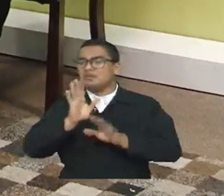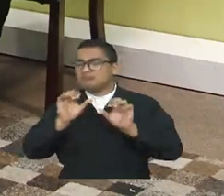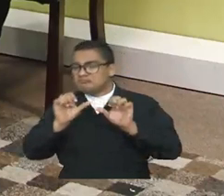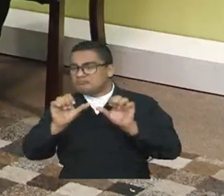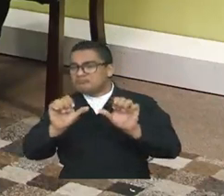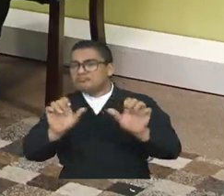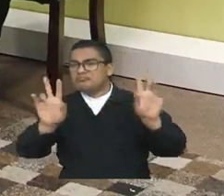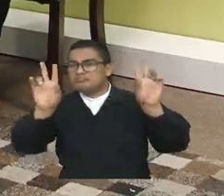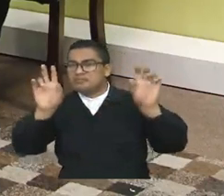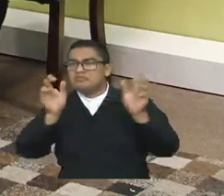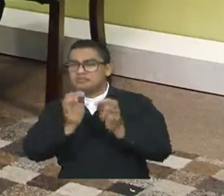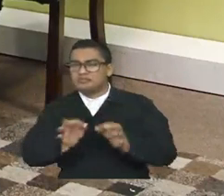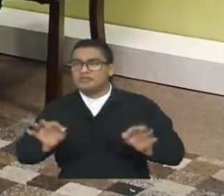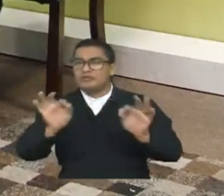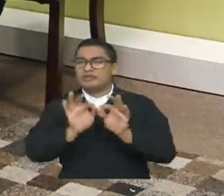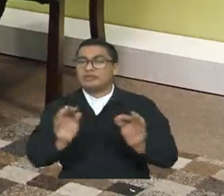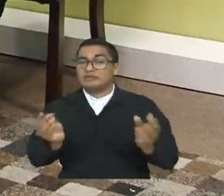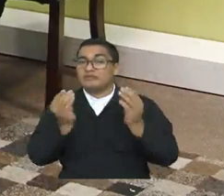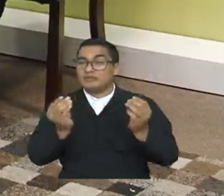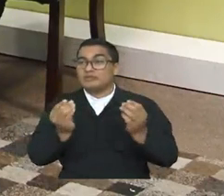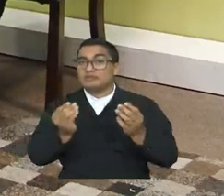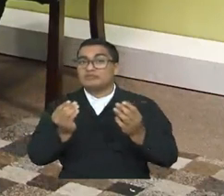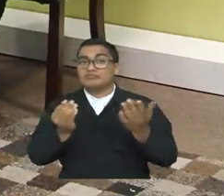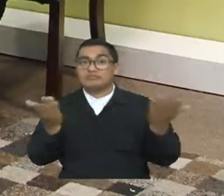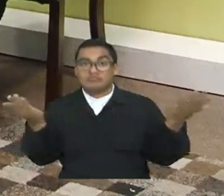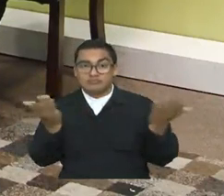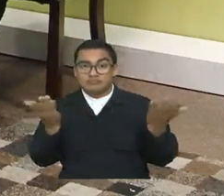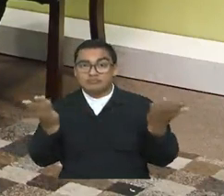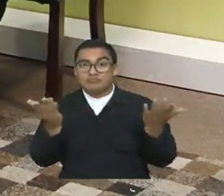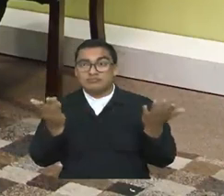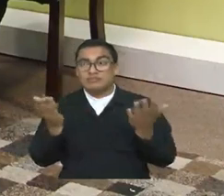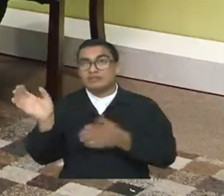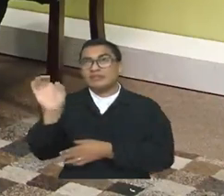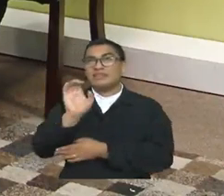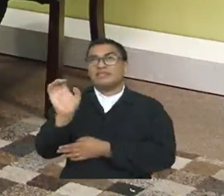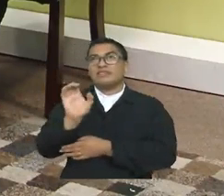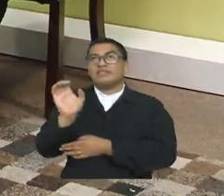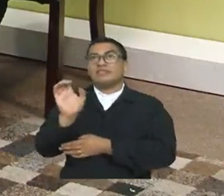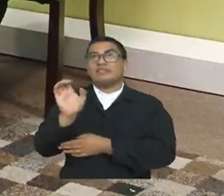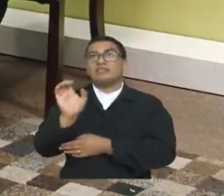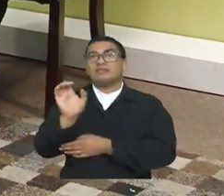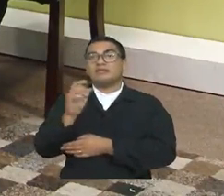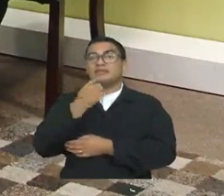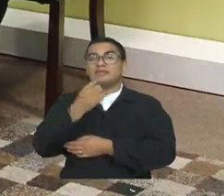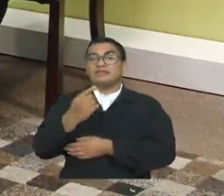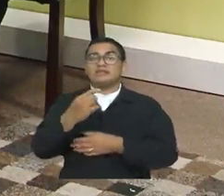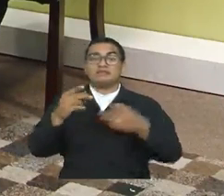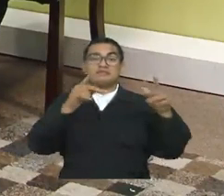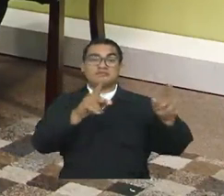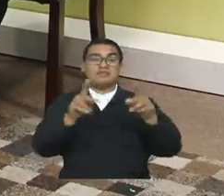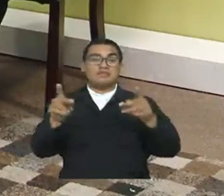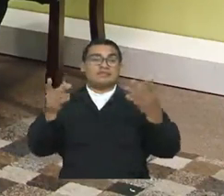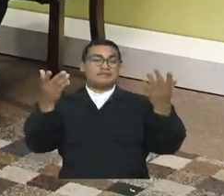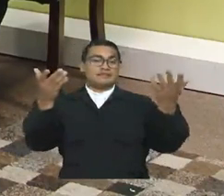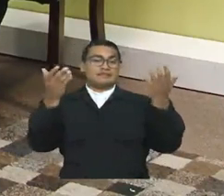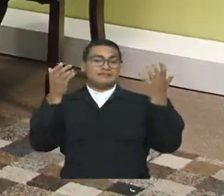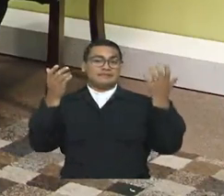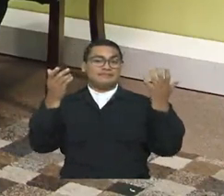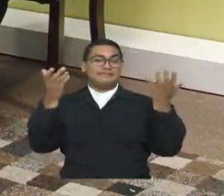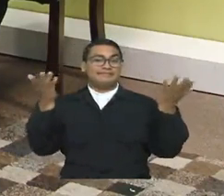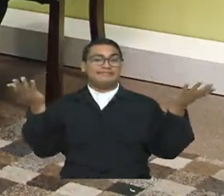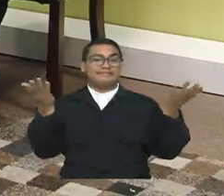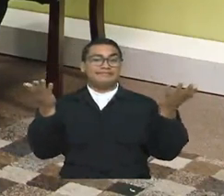tema muy importante, no solo para este tiempo de enero, donde uno se traza las metas de